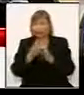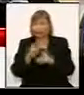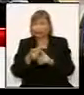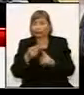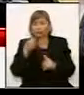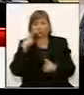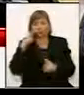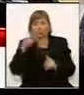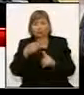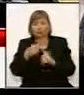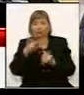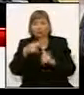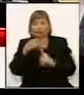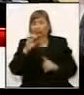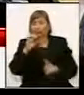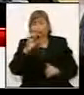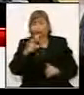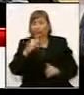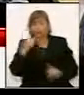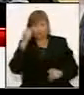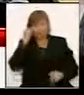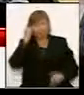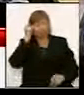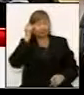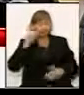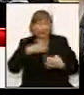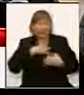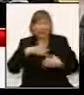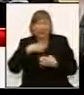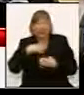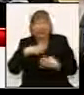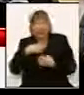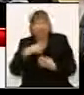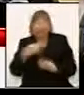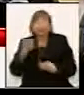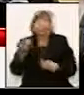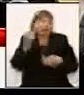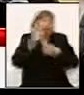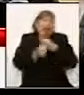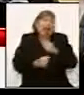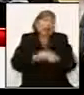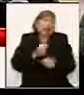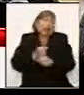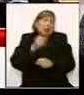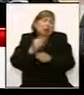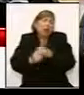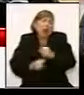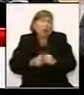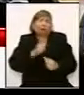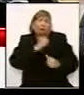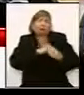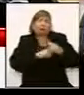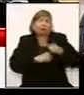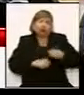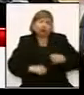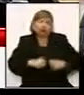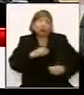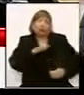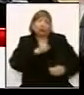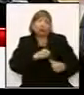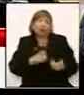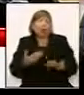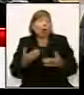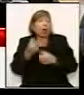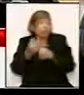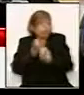punto de vista técnico, yo entiendo el malestar que durante años vienen sufriendo. Yo entiendo el amor de la patria y hay